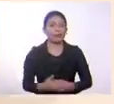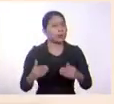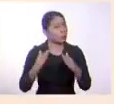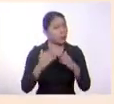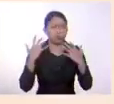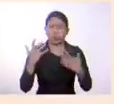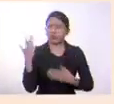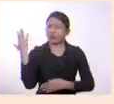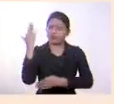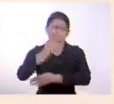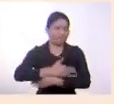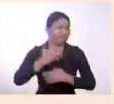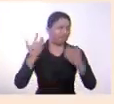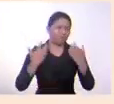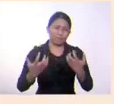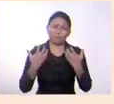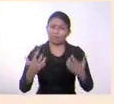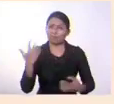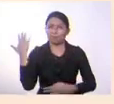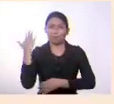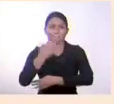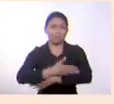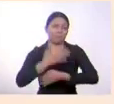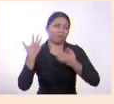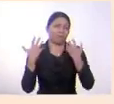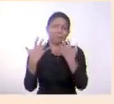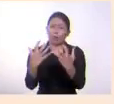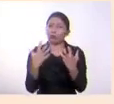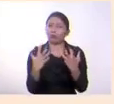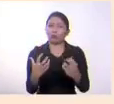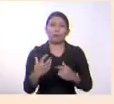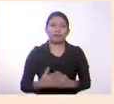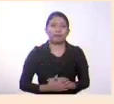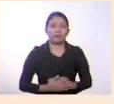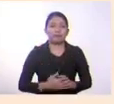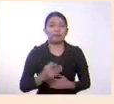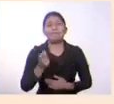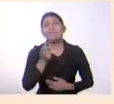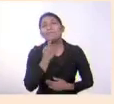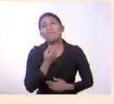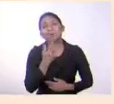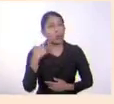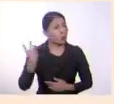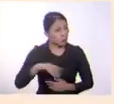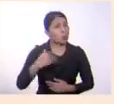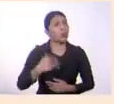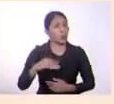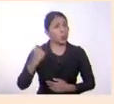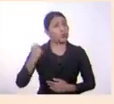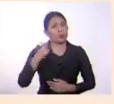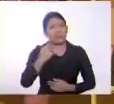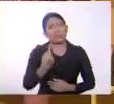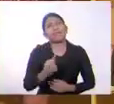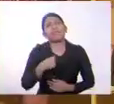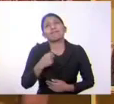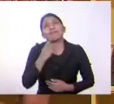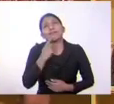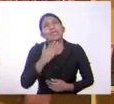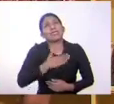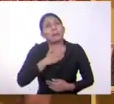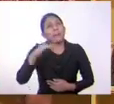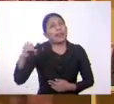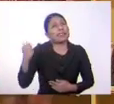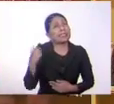como tú nos decías, Zulma, e incluso podemos nosotros decir, la nostalgia es algo muy importante, se extraña. Así es,